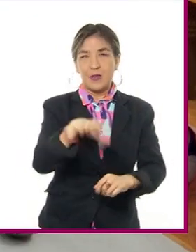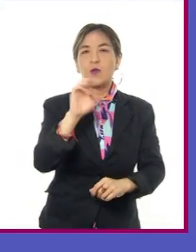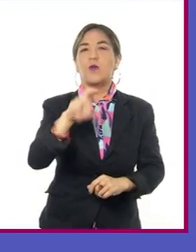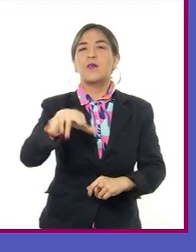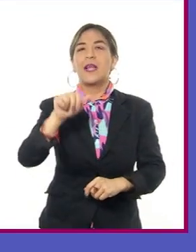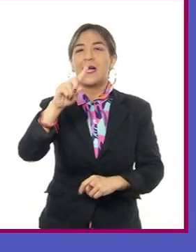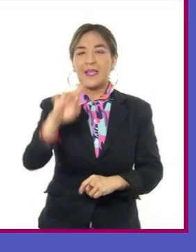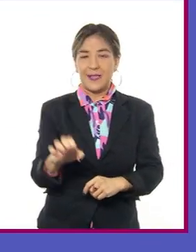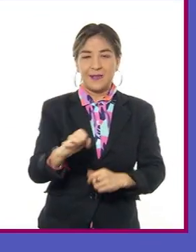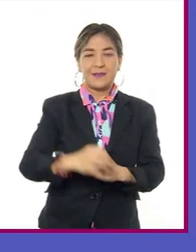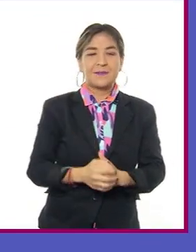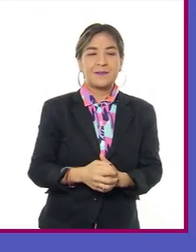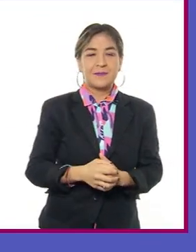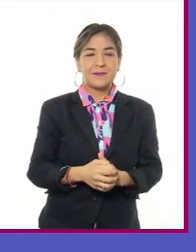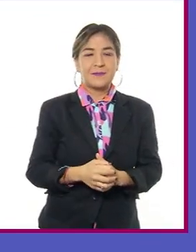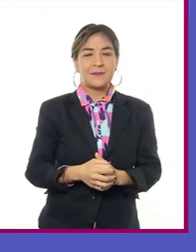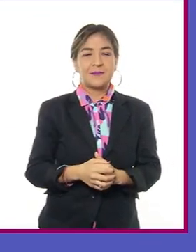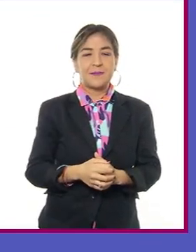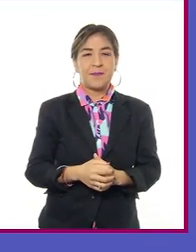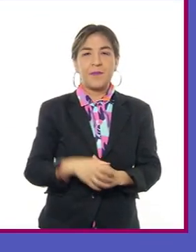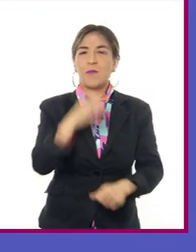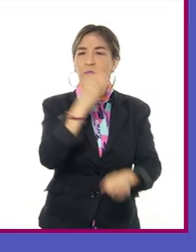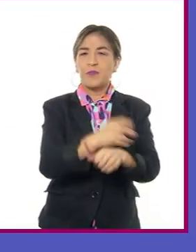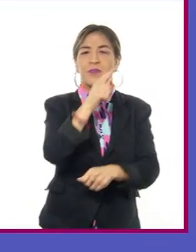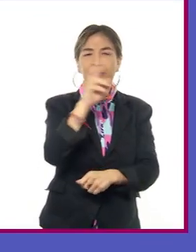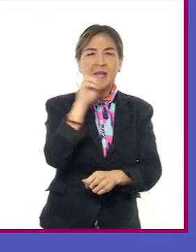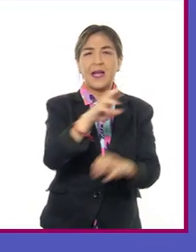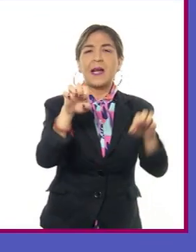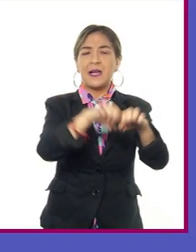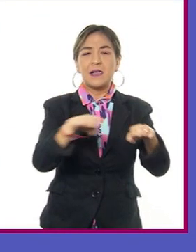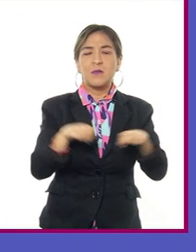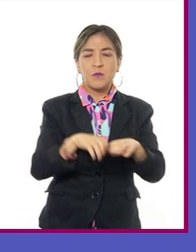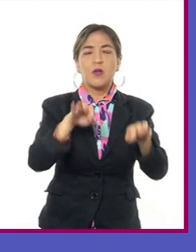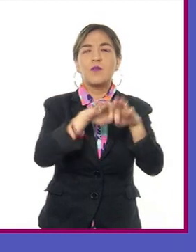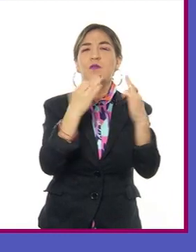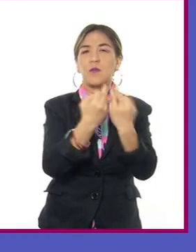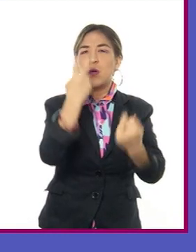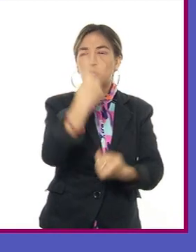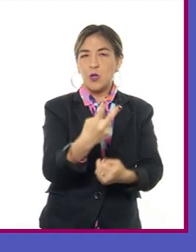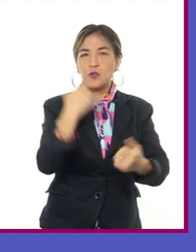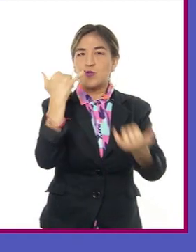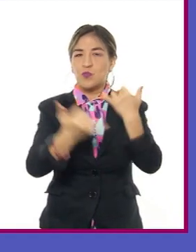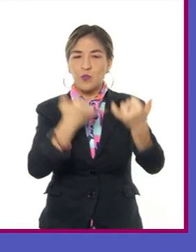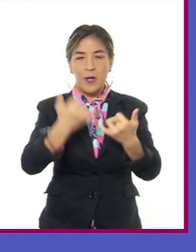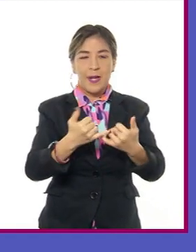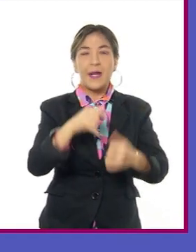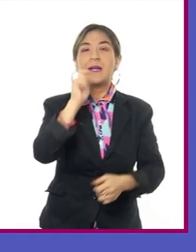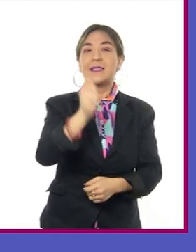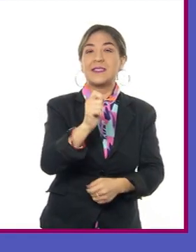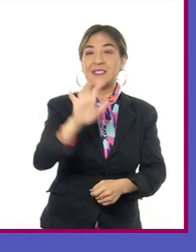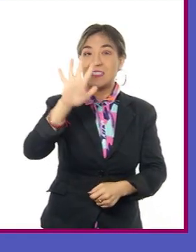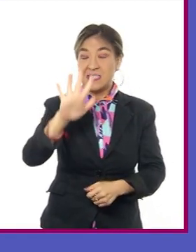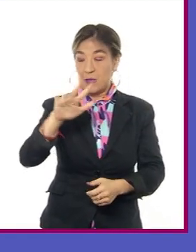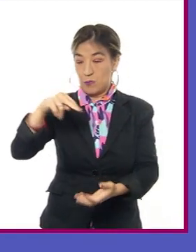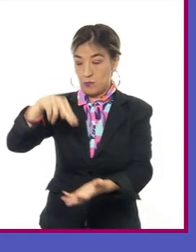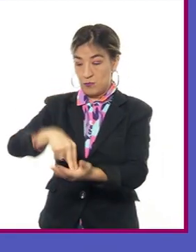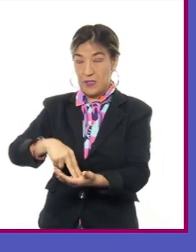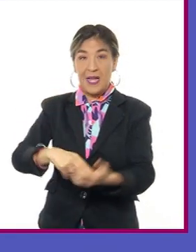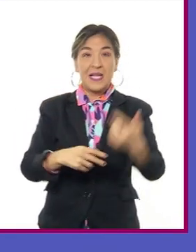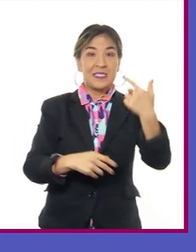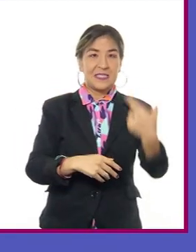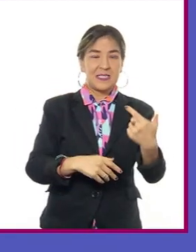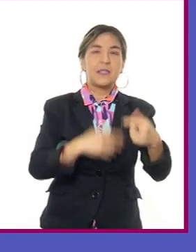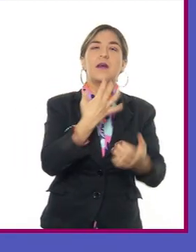CONADE. El equipo está formado por 12 jugadores, 5 en la cancha y